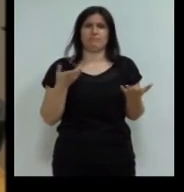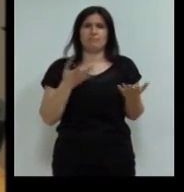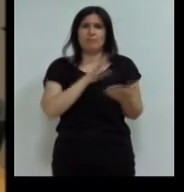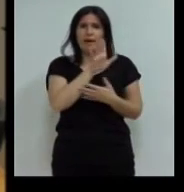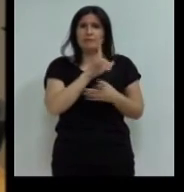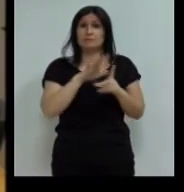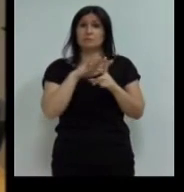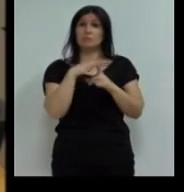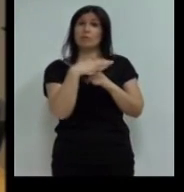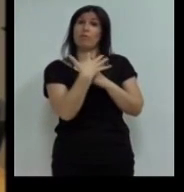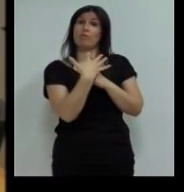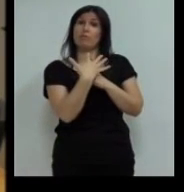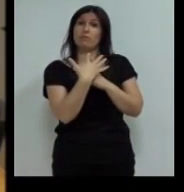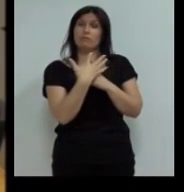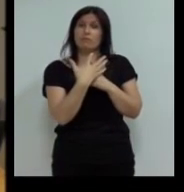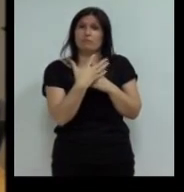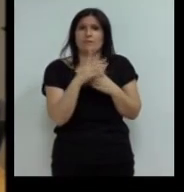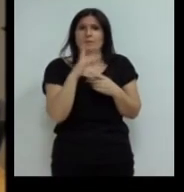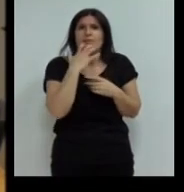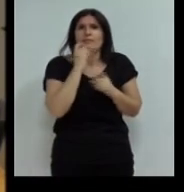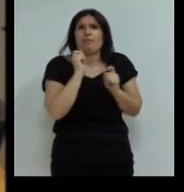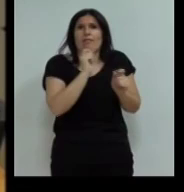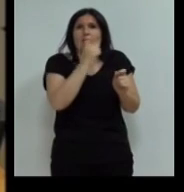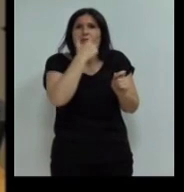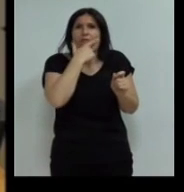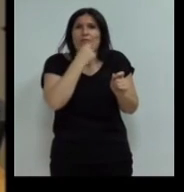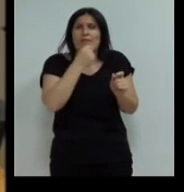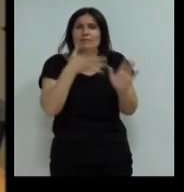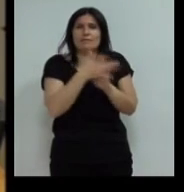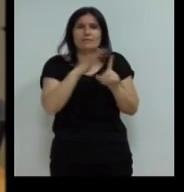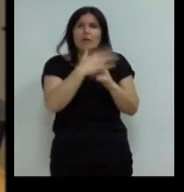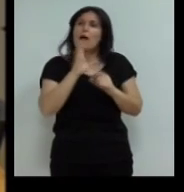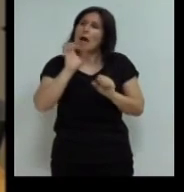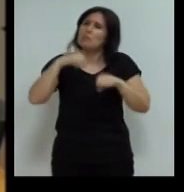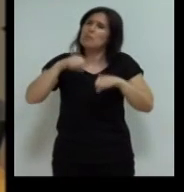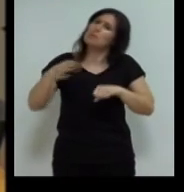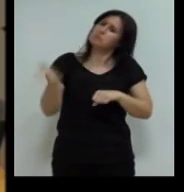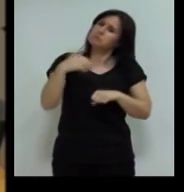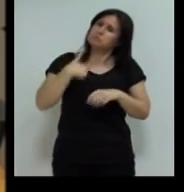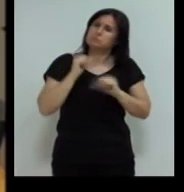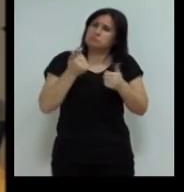situación, y además si se lo pones fácil, la situación sería, venga, vamos a ello.